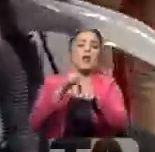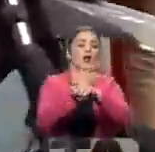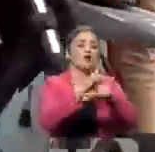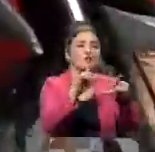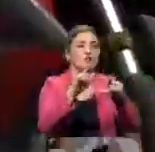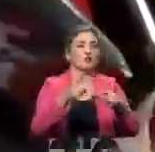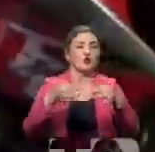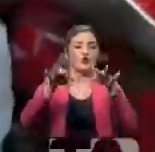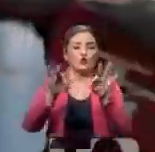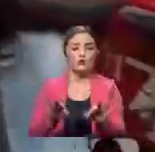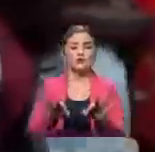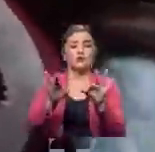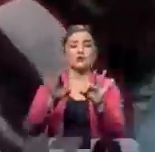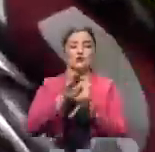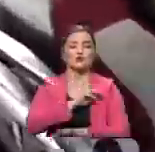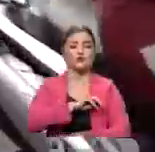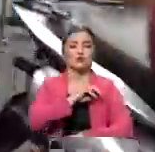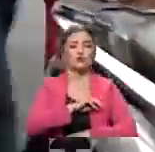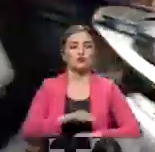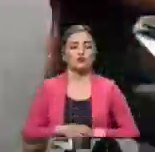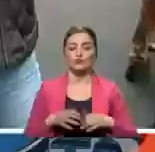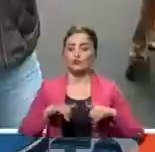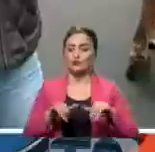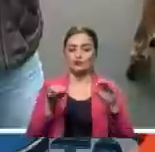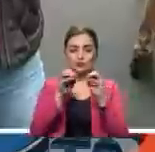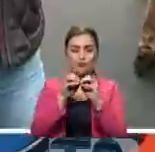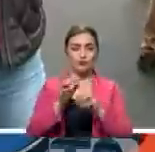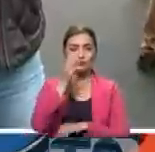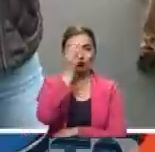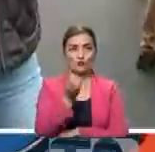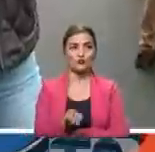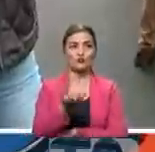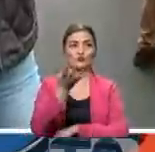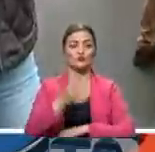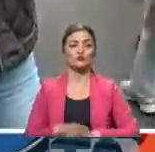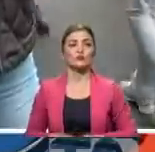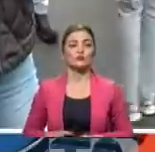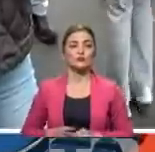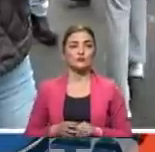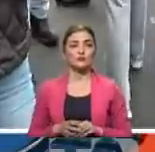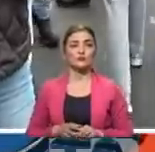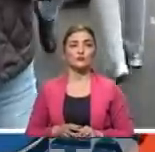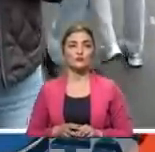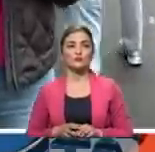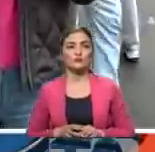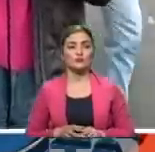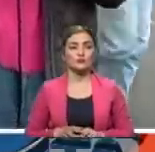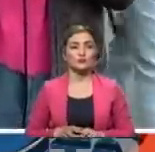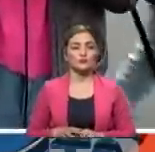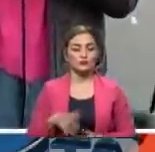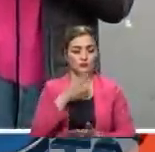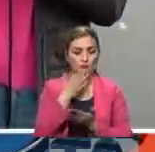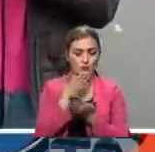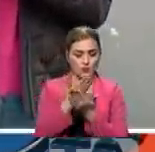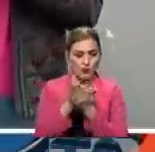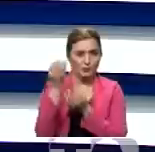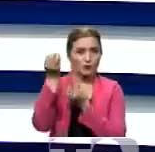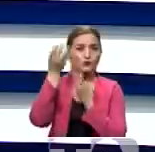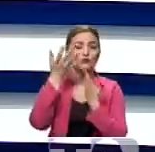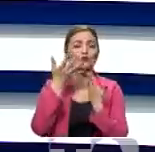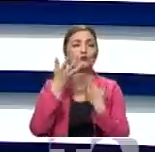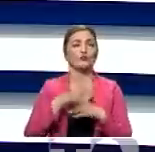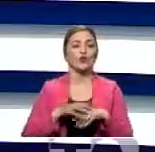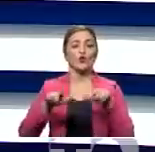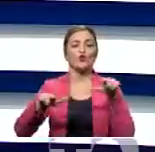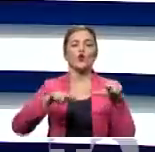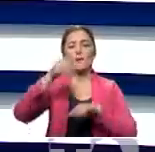redes oficiales del municipio. Regresamos con ustedes de estudios. Muy buenos días. Buenos días, Fernanda. Gracias por ese reporte desde